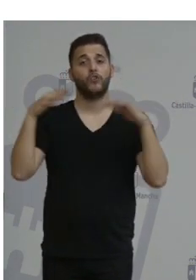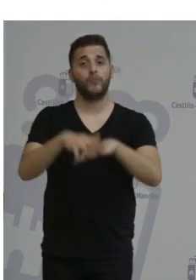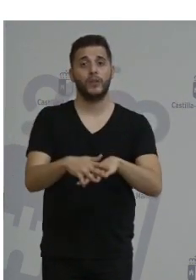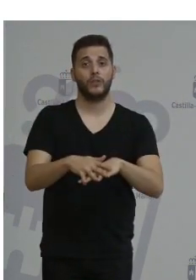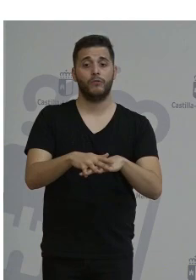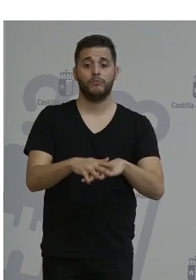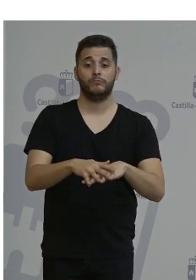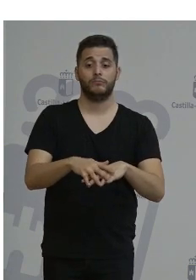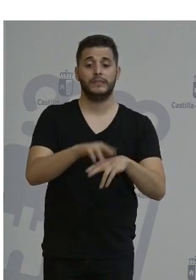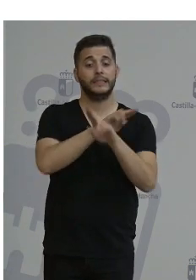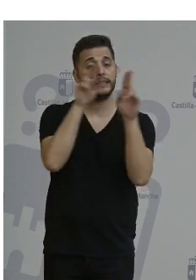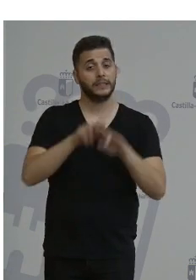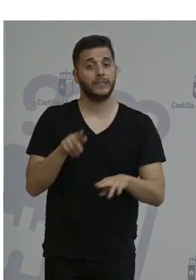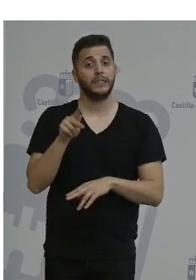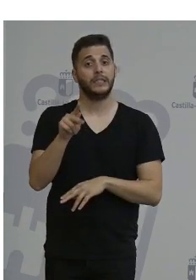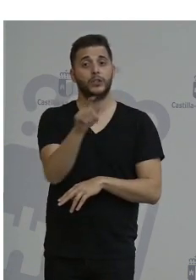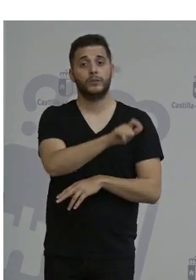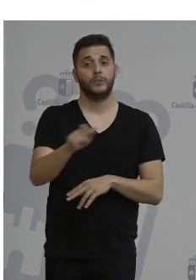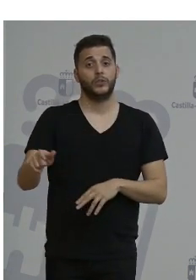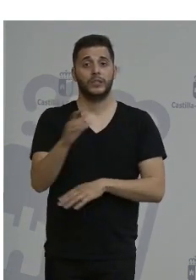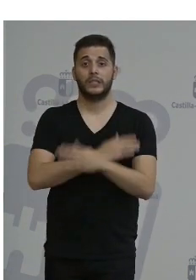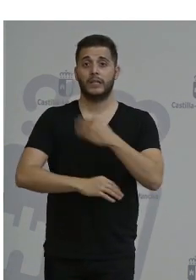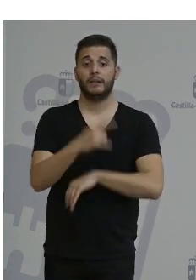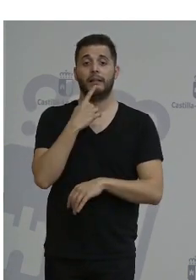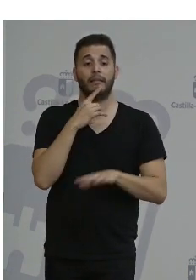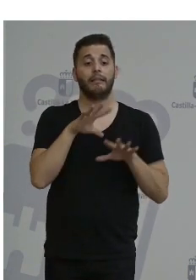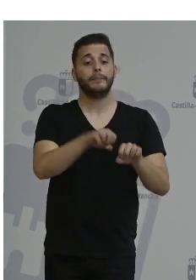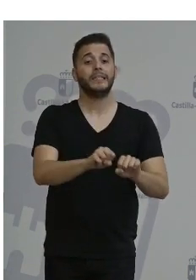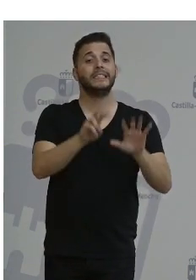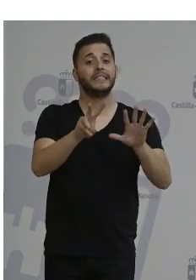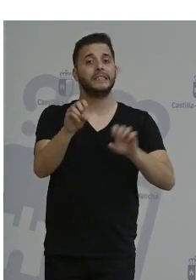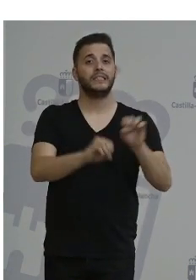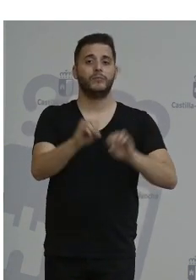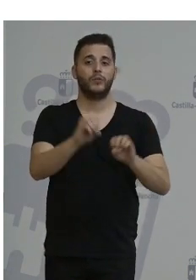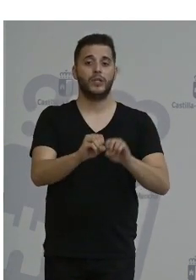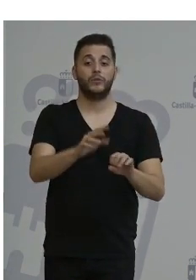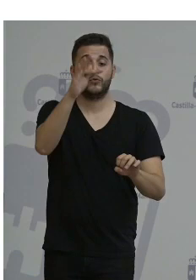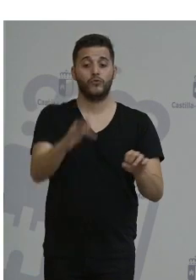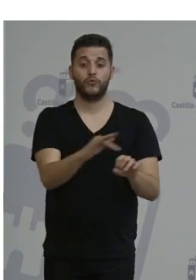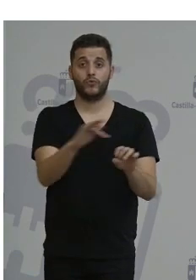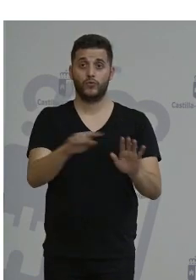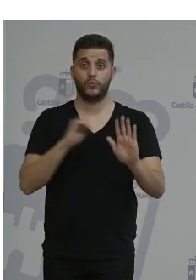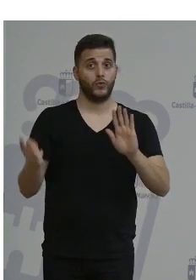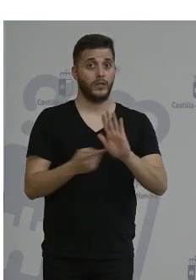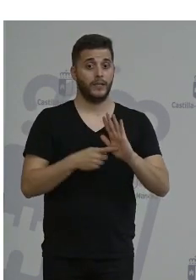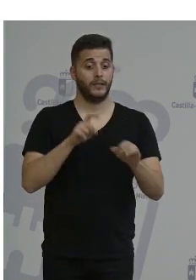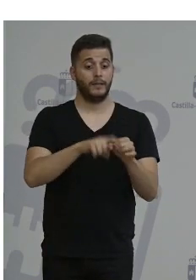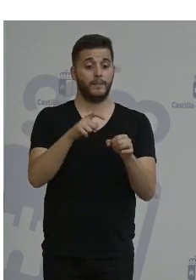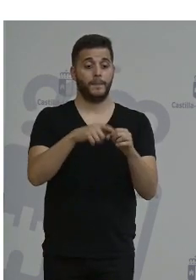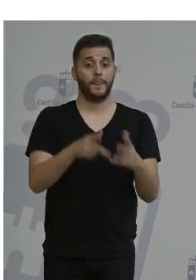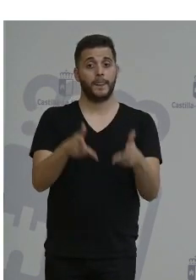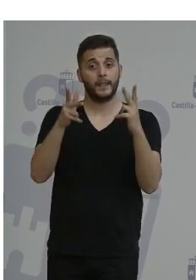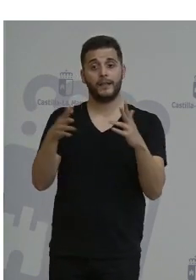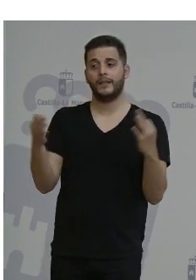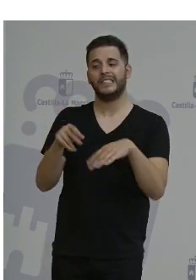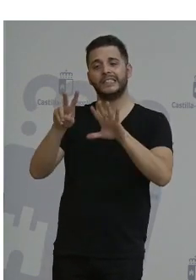Personas con Discapacidad, en la que se establecía un cupo de reserva del 7% del total de plazas para ser cubiertas entre personas